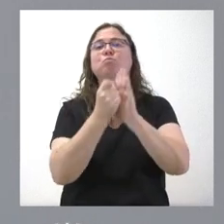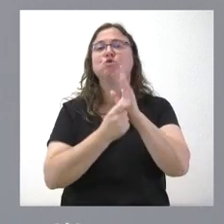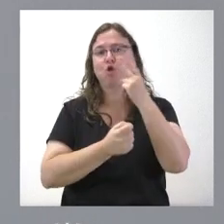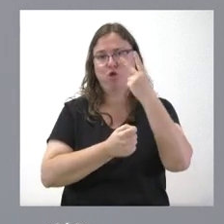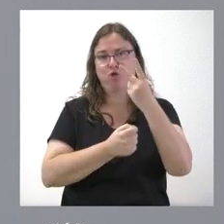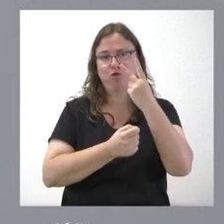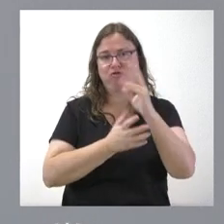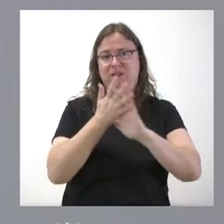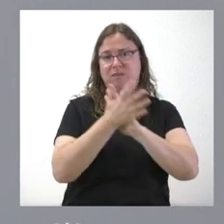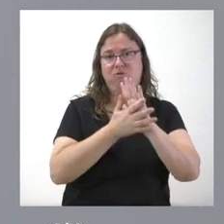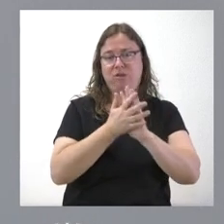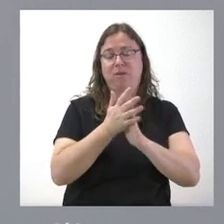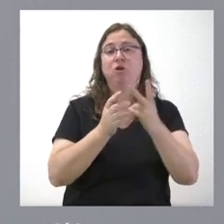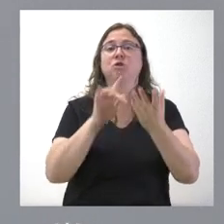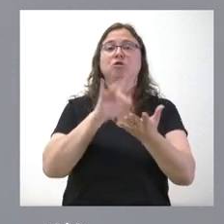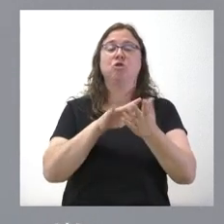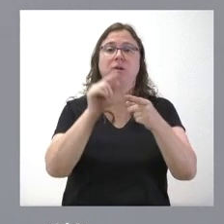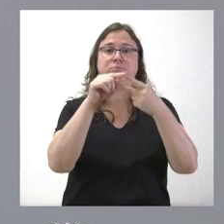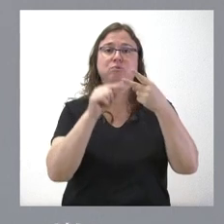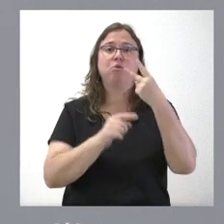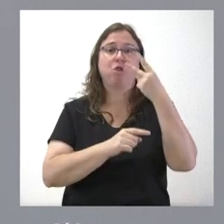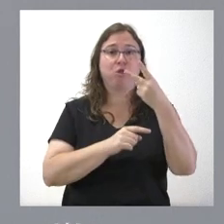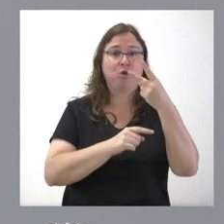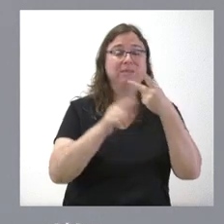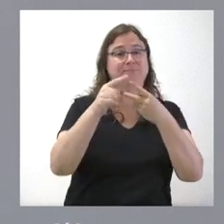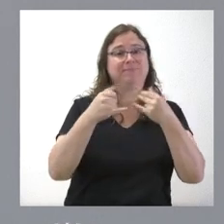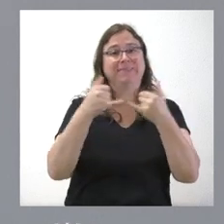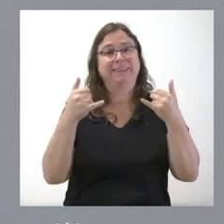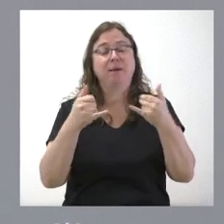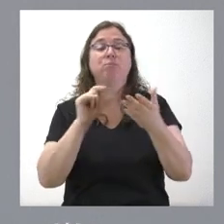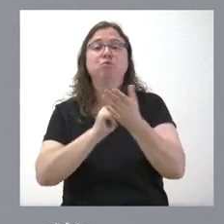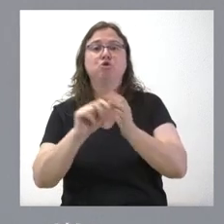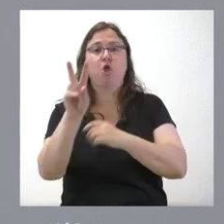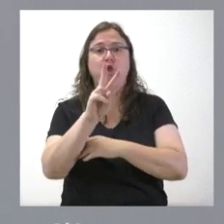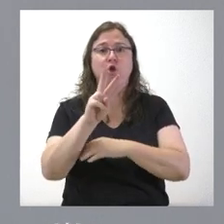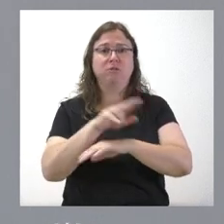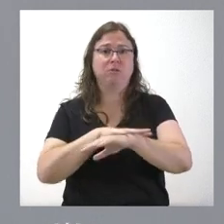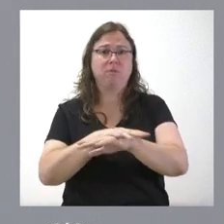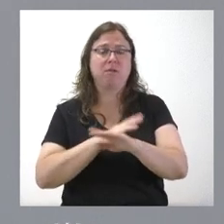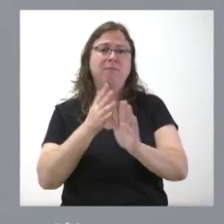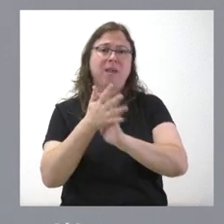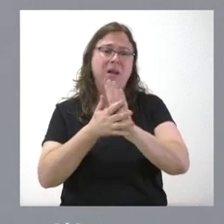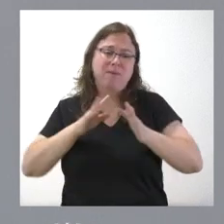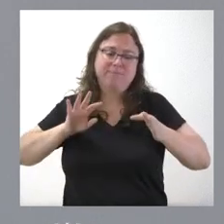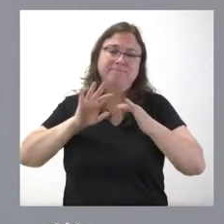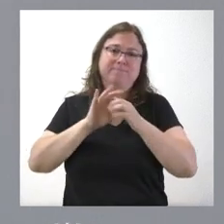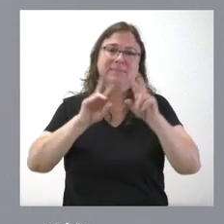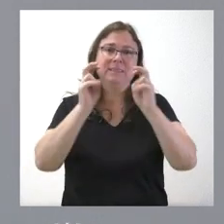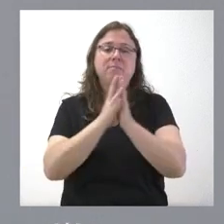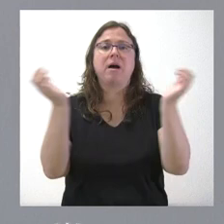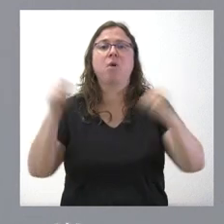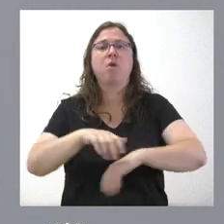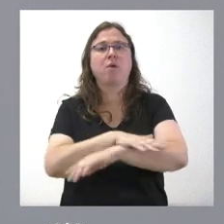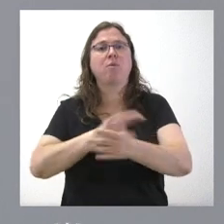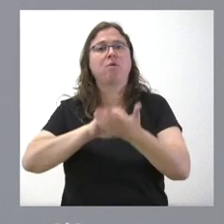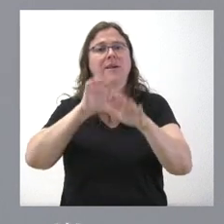firmado los que tocan de lleno quizá de esos ejes de gobierno sería el punto dos que hace una referencia expresa en el acuerdo de gobierno de Castilla